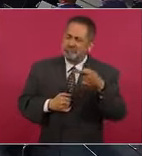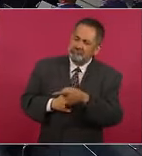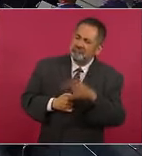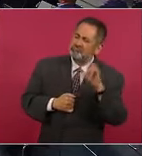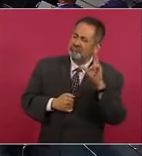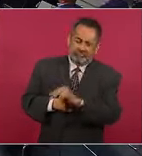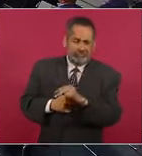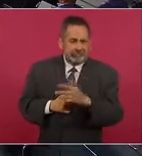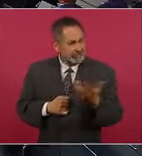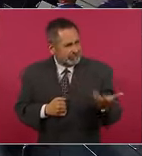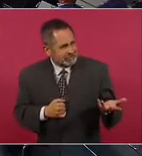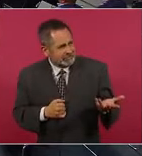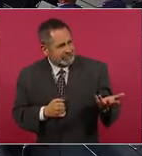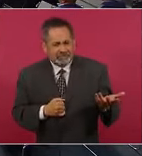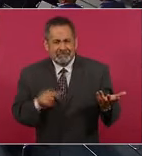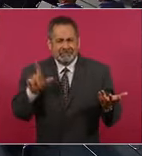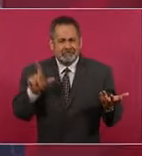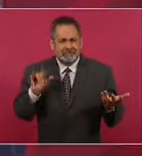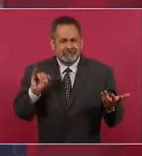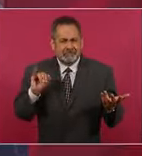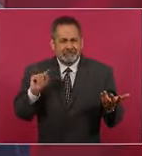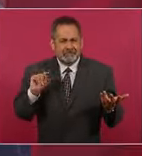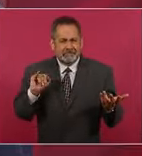de que el litio